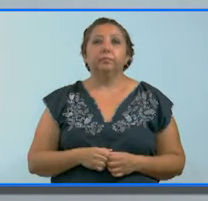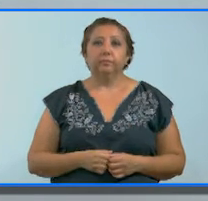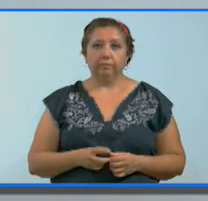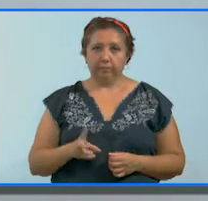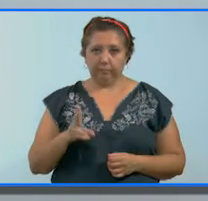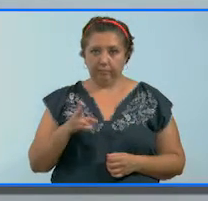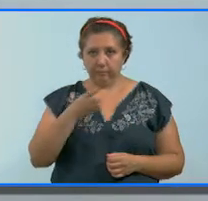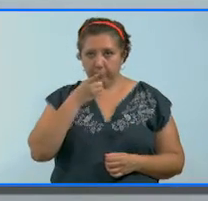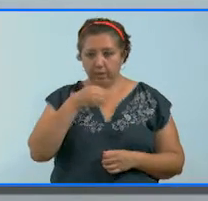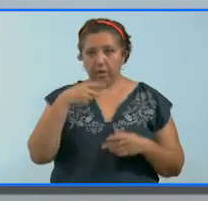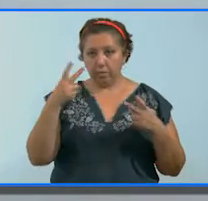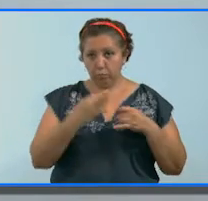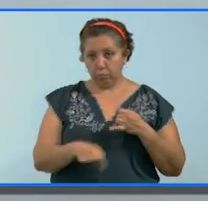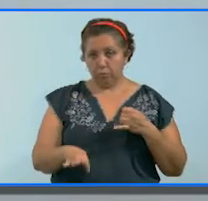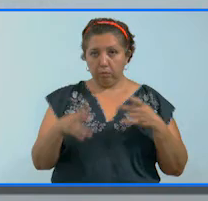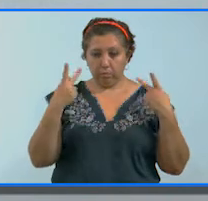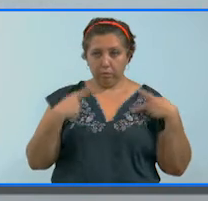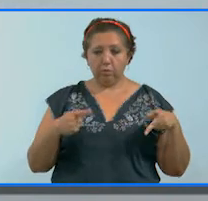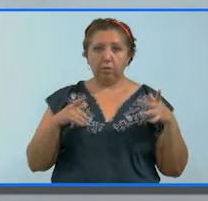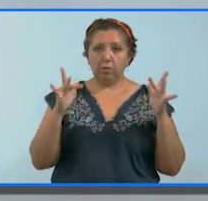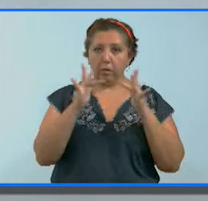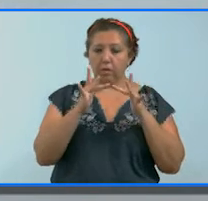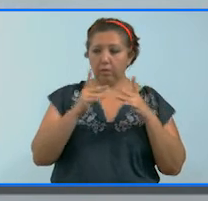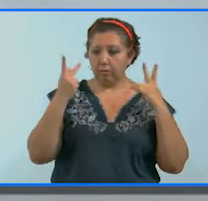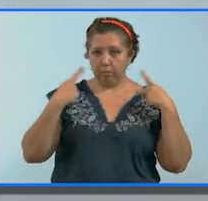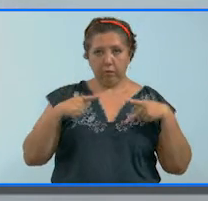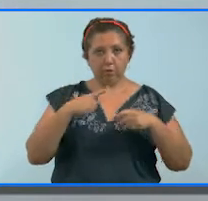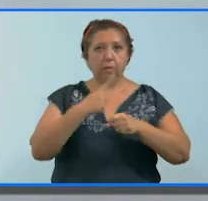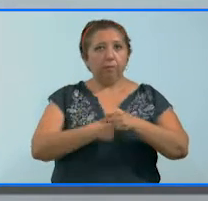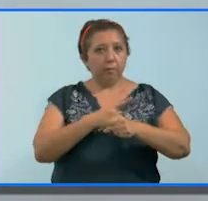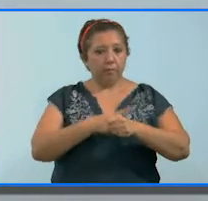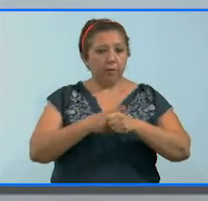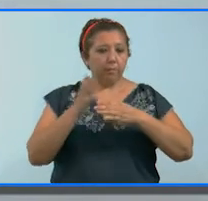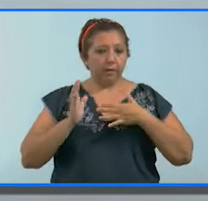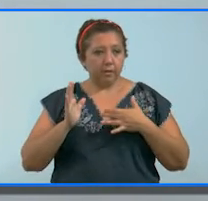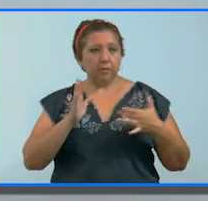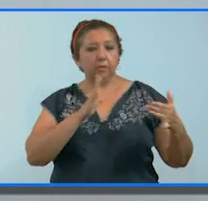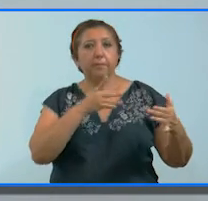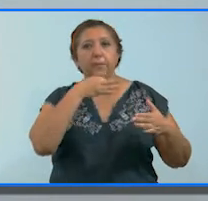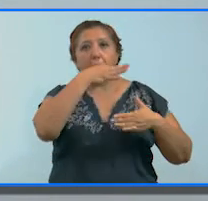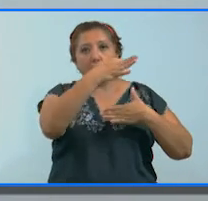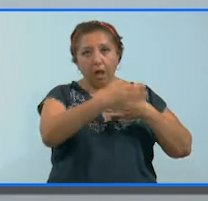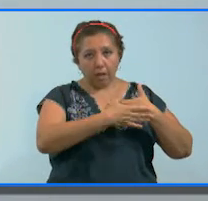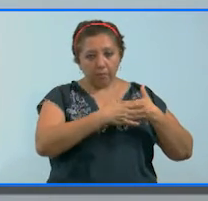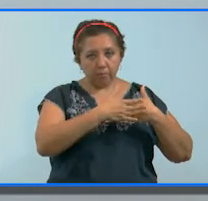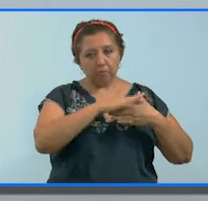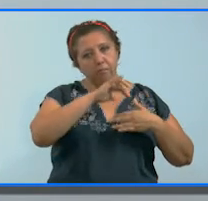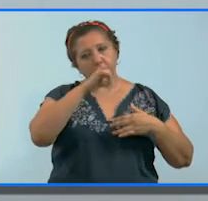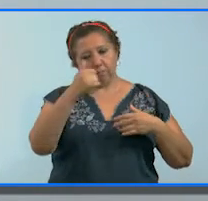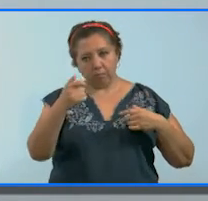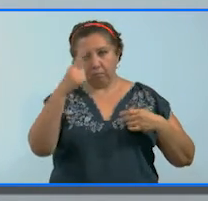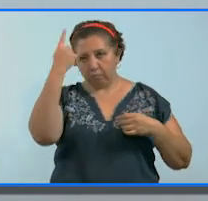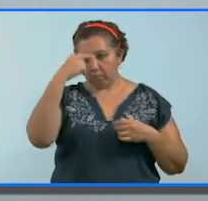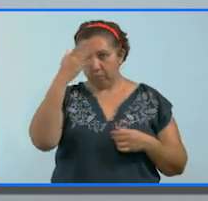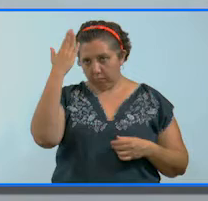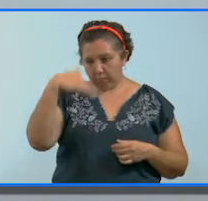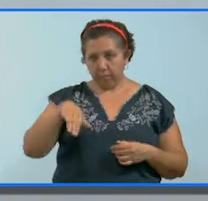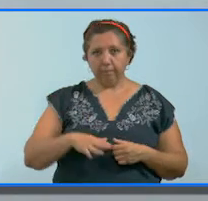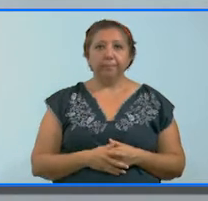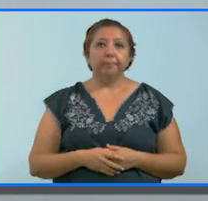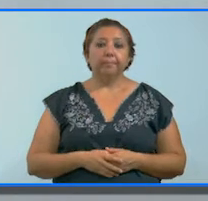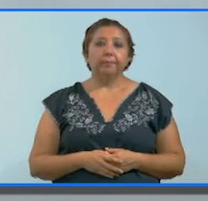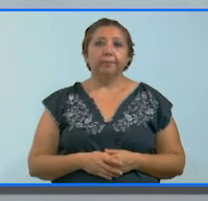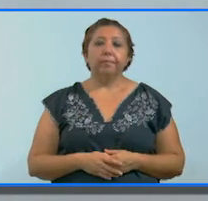llamadas telefónicas a los últimos contactos de las personas que al ser diagnosticadas con coronavirus deseen cooperar proporcionando esta información